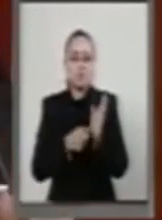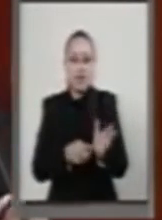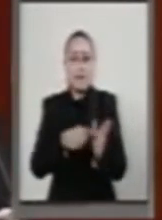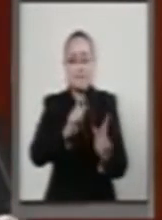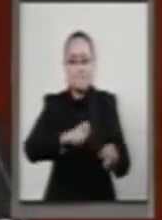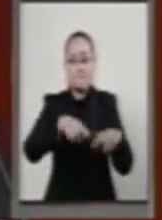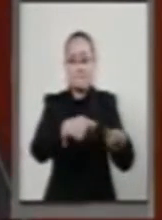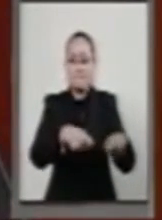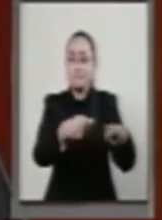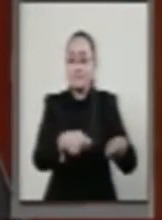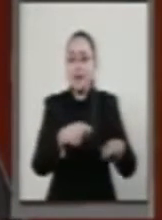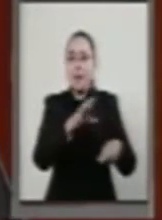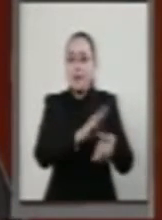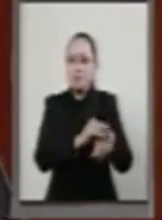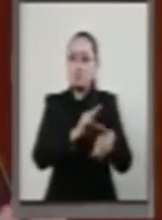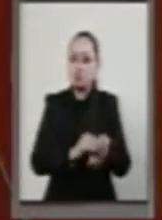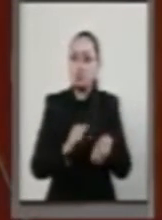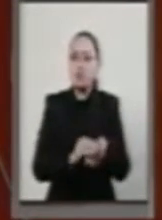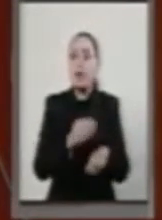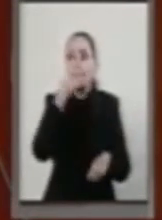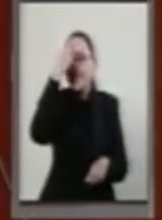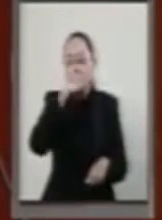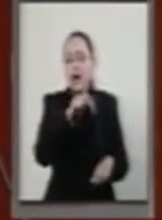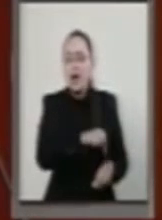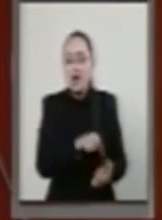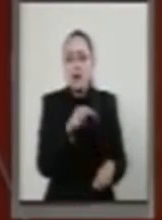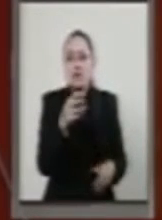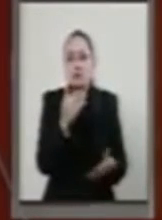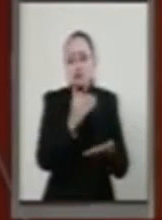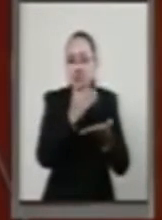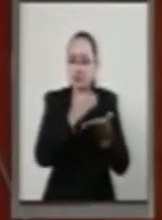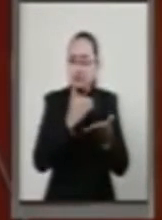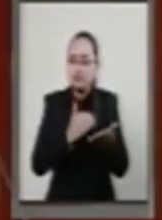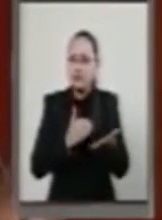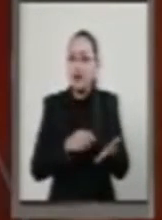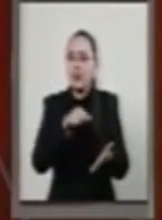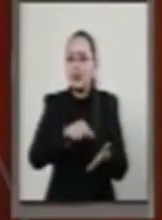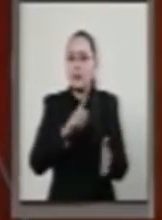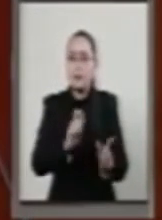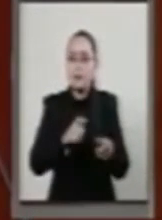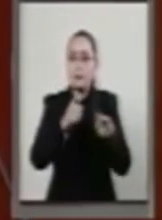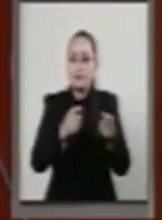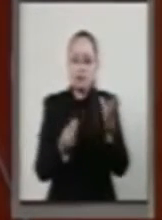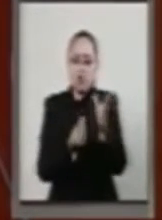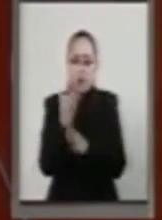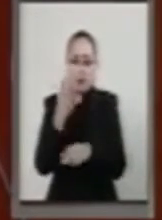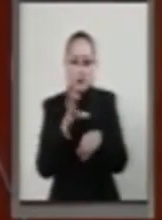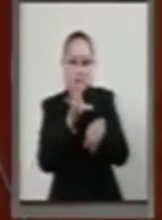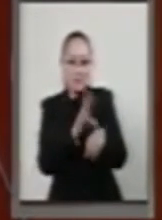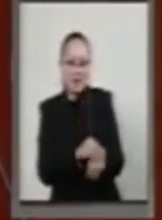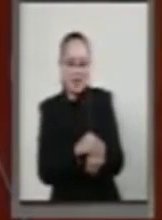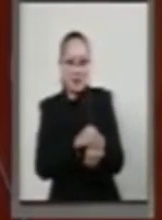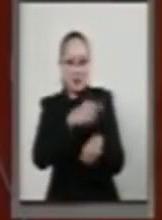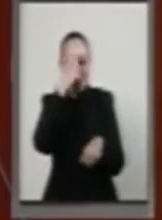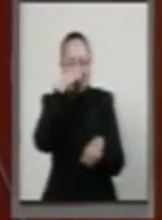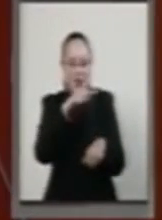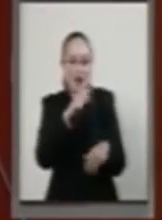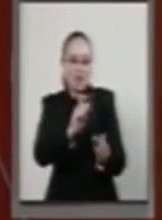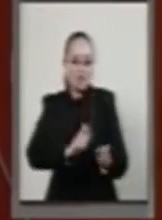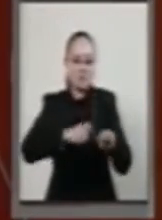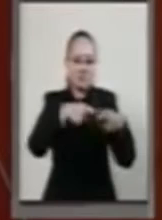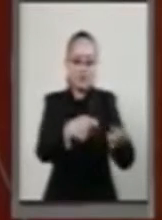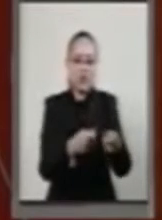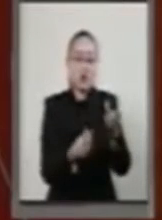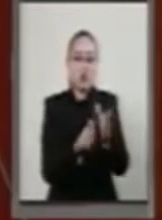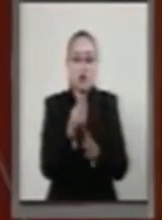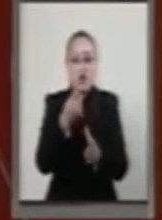otorgar facilidades administrativas para el otorgamiento de nuevas concesiones o asignaciones